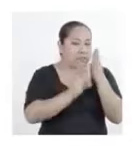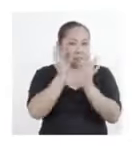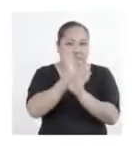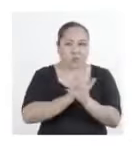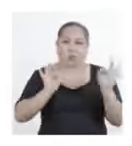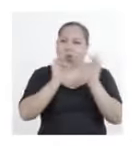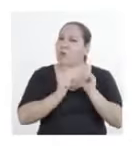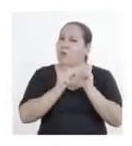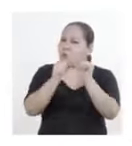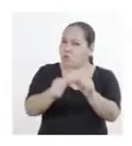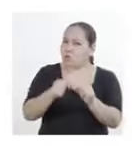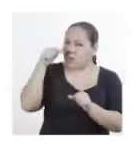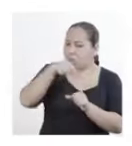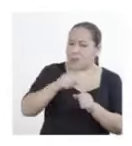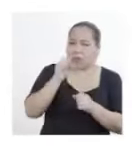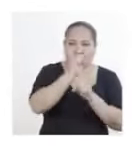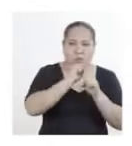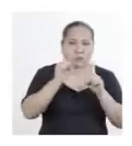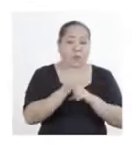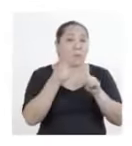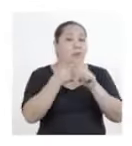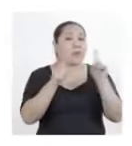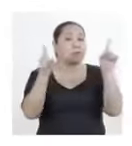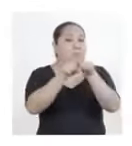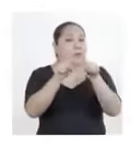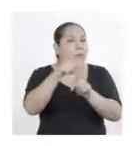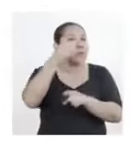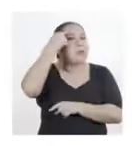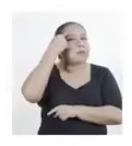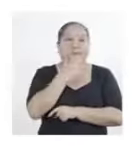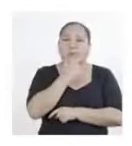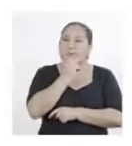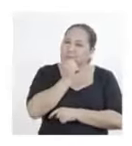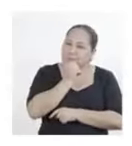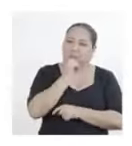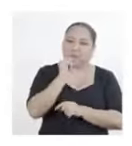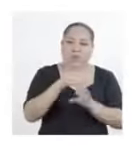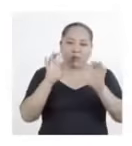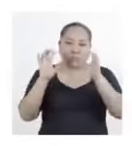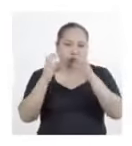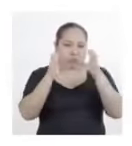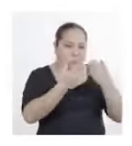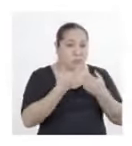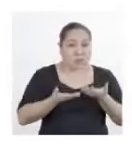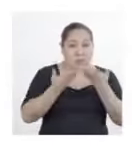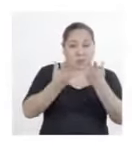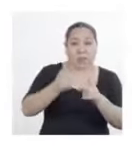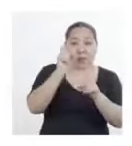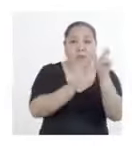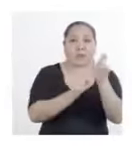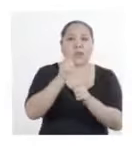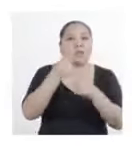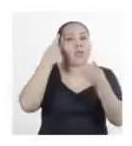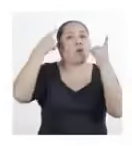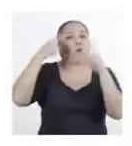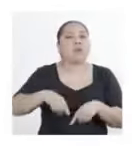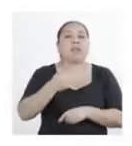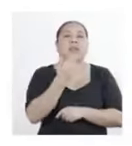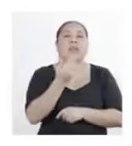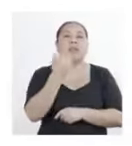importantes que aún permanecen en nuestra sociedad Pero también pensemos en la clasificación que se les daba a las personas de